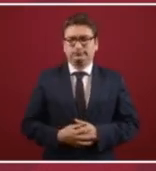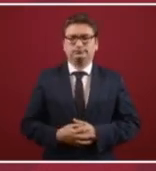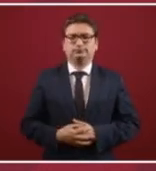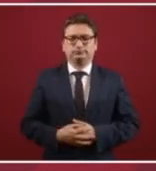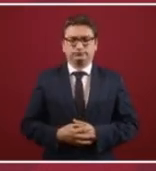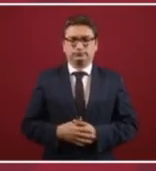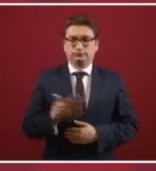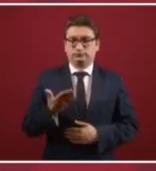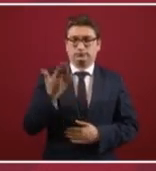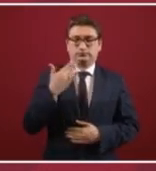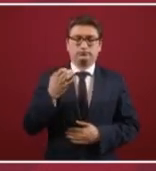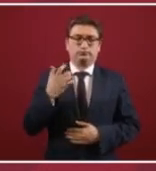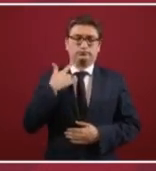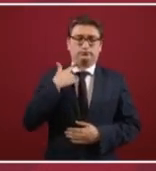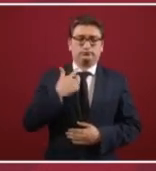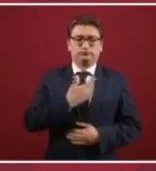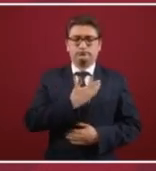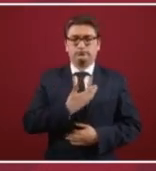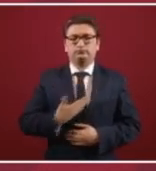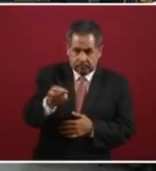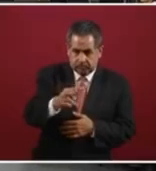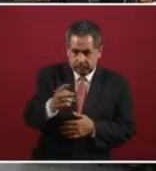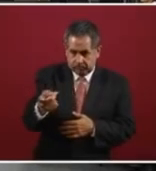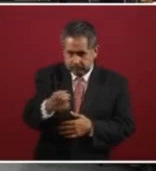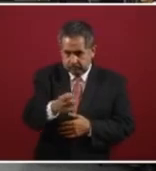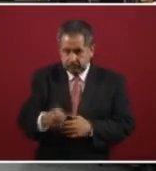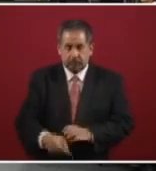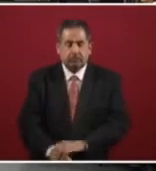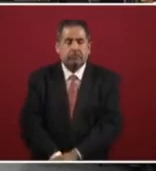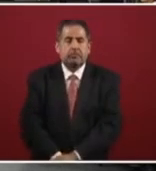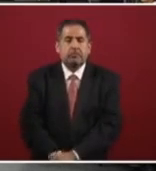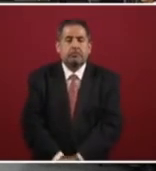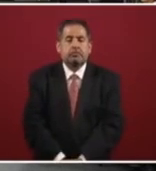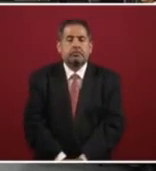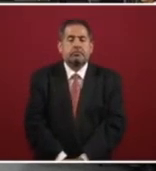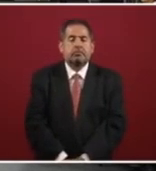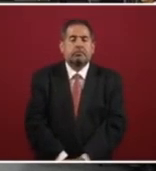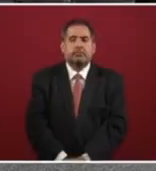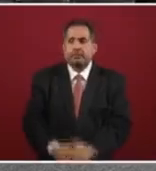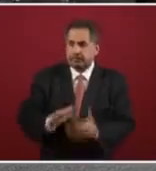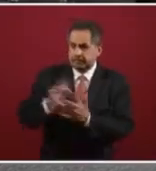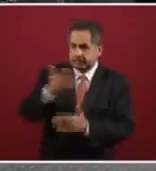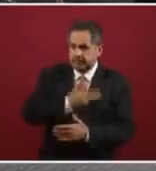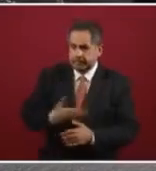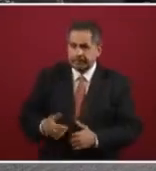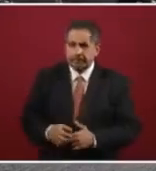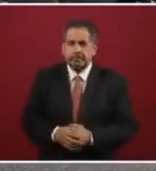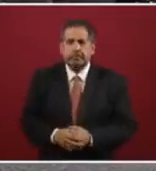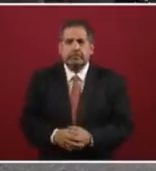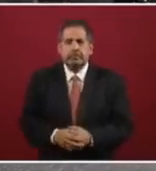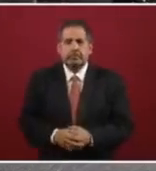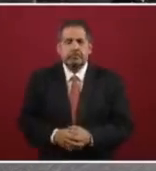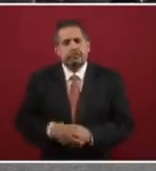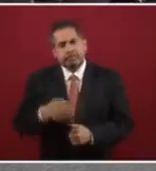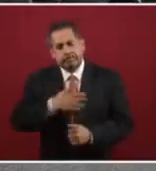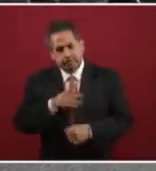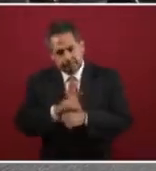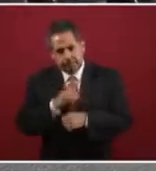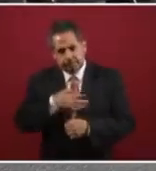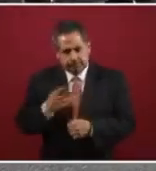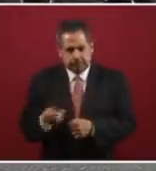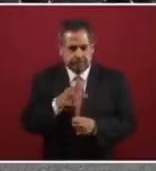Consejo Nacional de Evaluación de la Política de Desarrollo Social, Coneval, continuará, pero con austeridad y